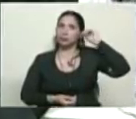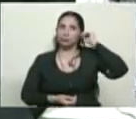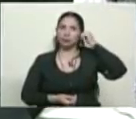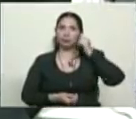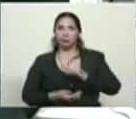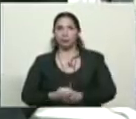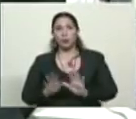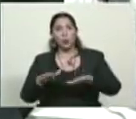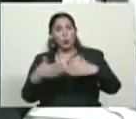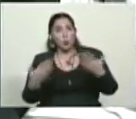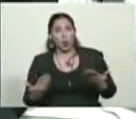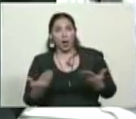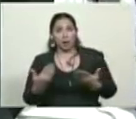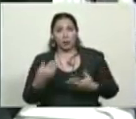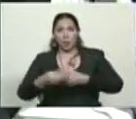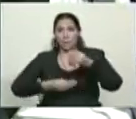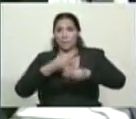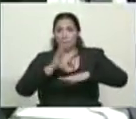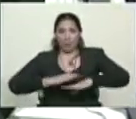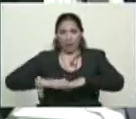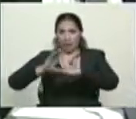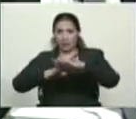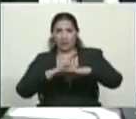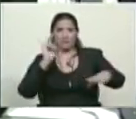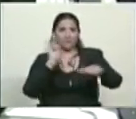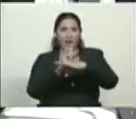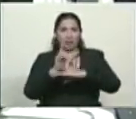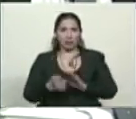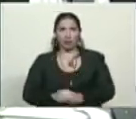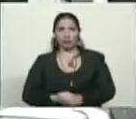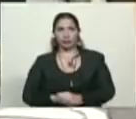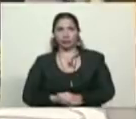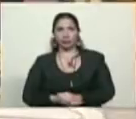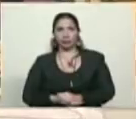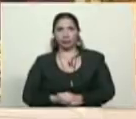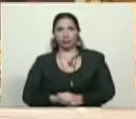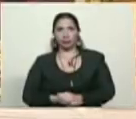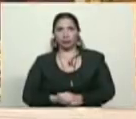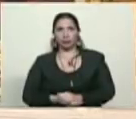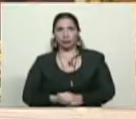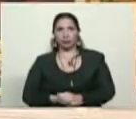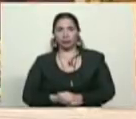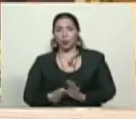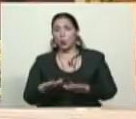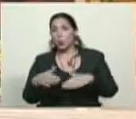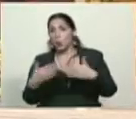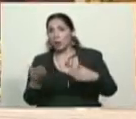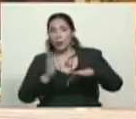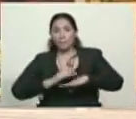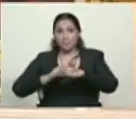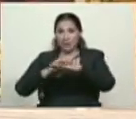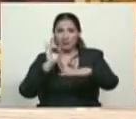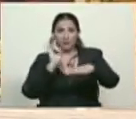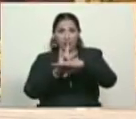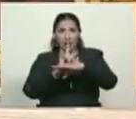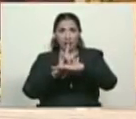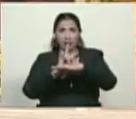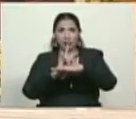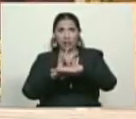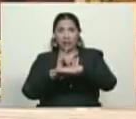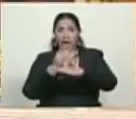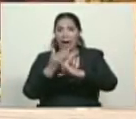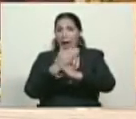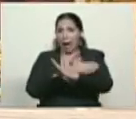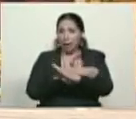cuando se produzca la falta absoluta, entonces lo pone en el tiempo, ¿ves? Cuando se produzca la falta absoluta, antes, durante o